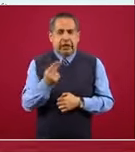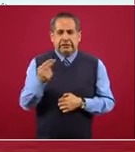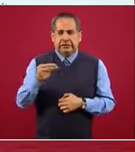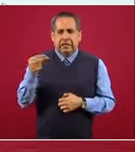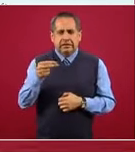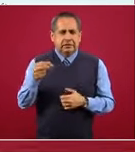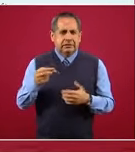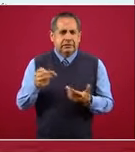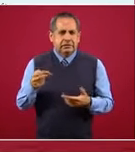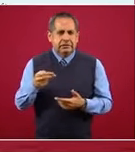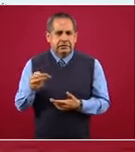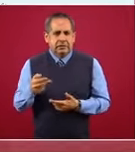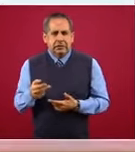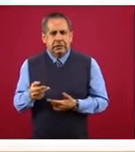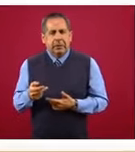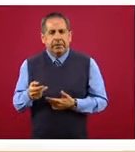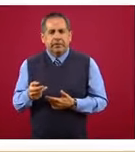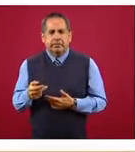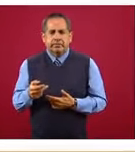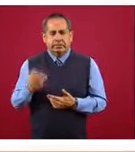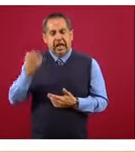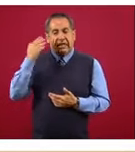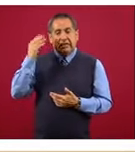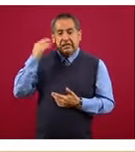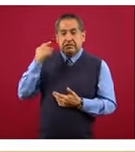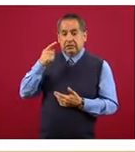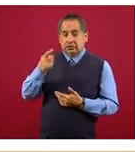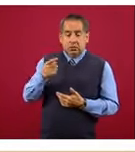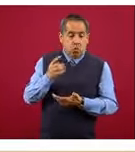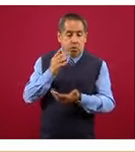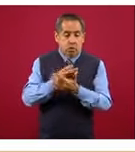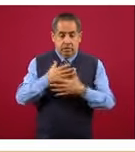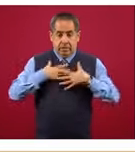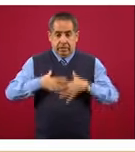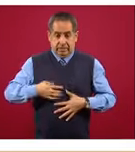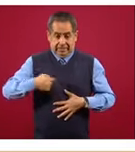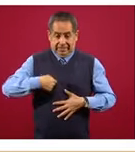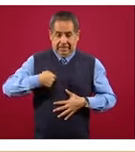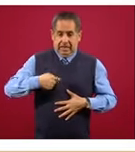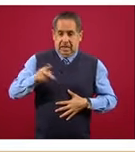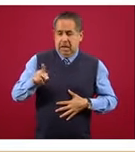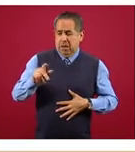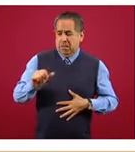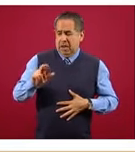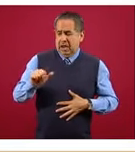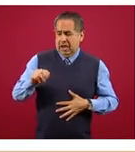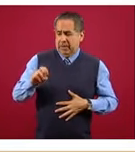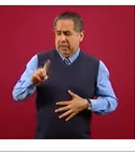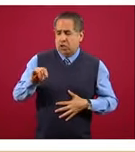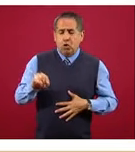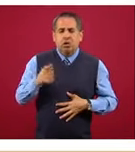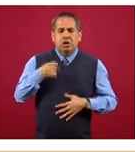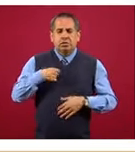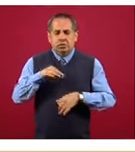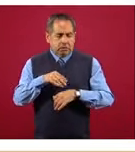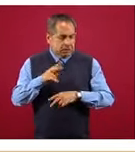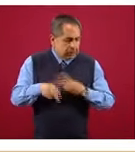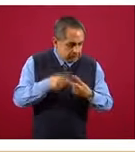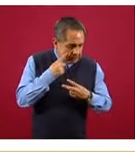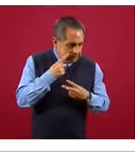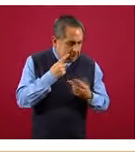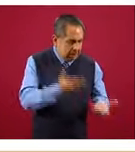el pasado era un modelo donde solamente el paramédico llegaba en la calle y levantaba al enfermo